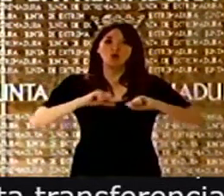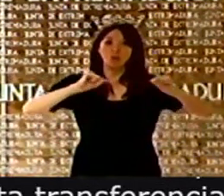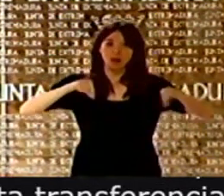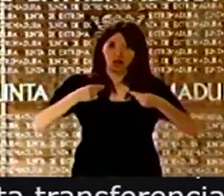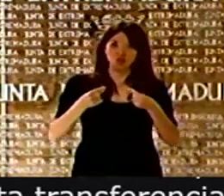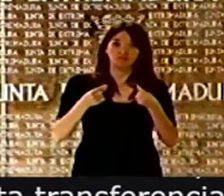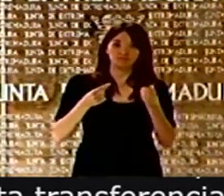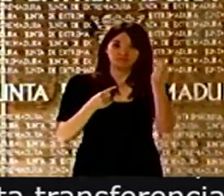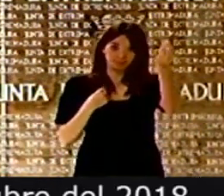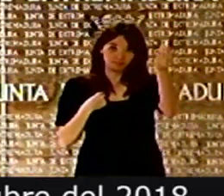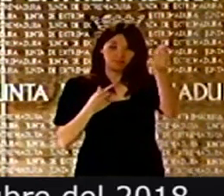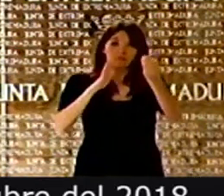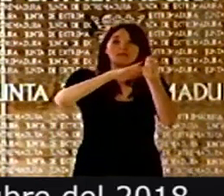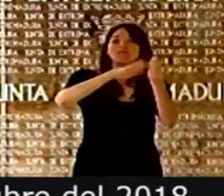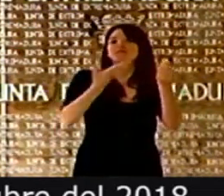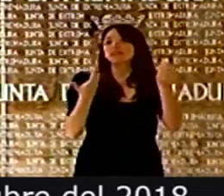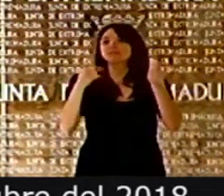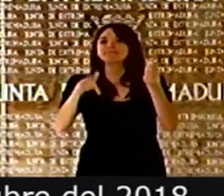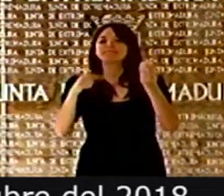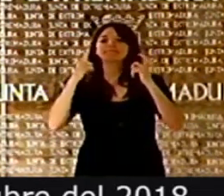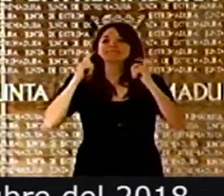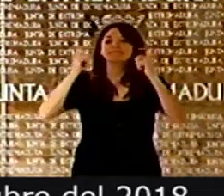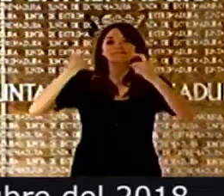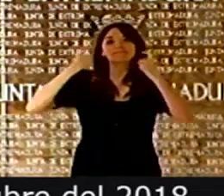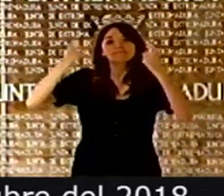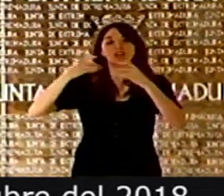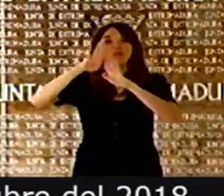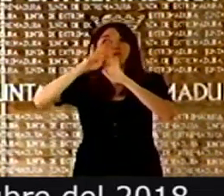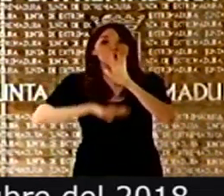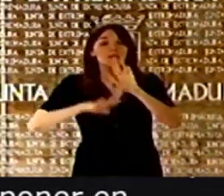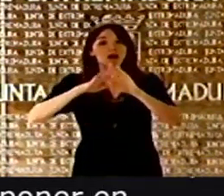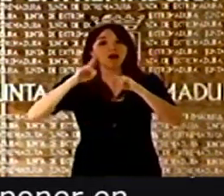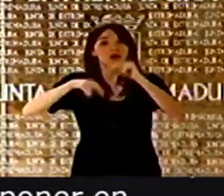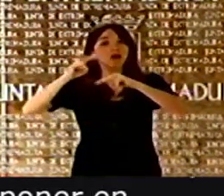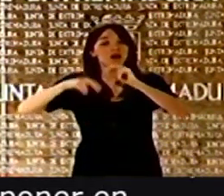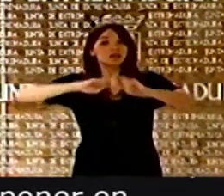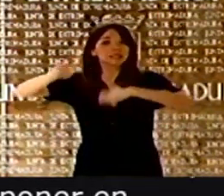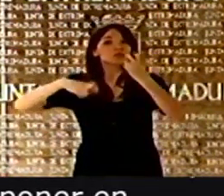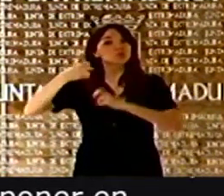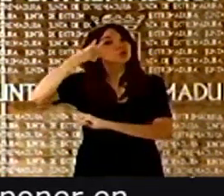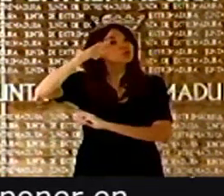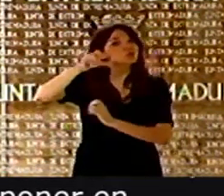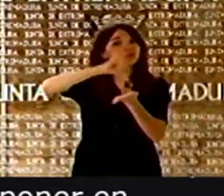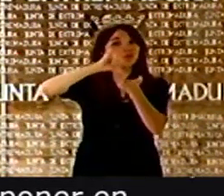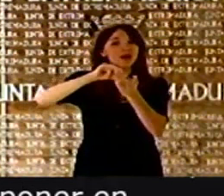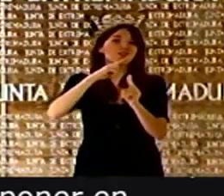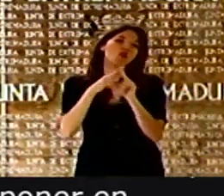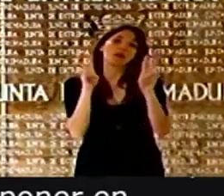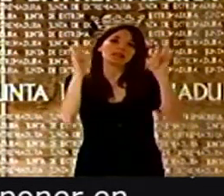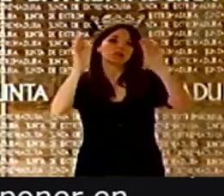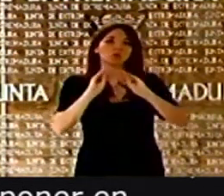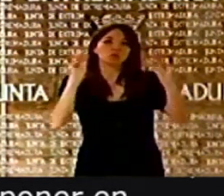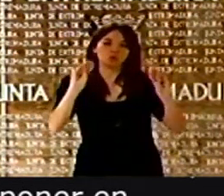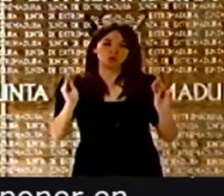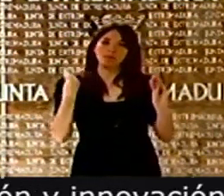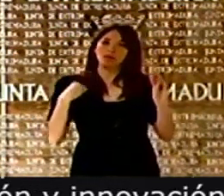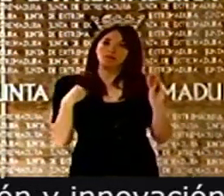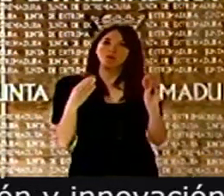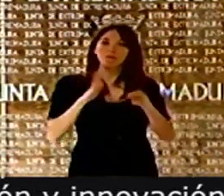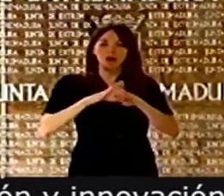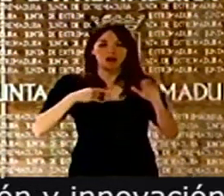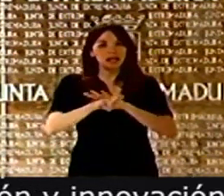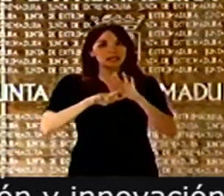para poner en funcionamiento el programa de fomento de regeneración y renovación urbana y rural, que es como se denomina esto que estamos aprobando